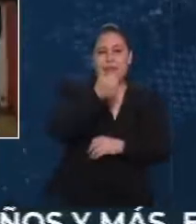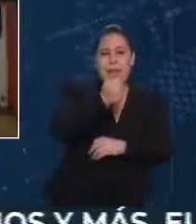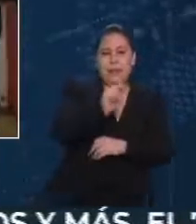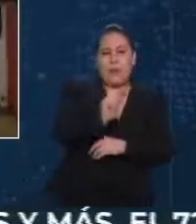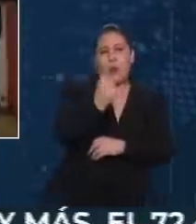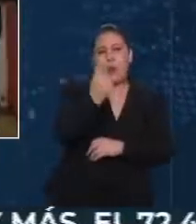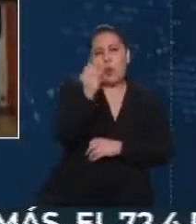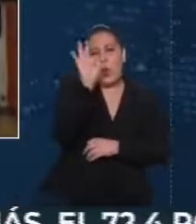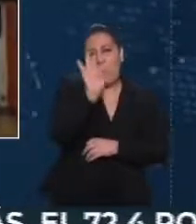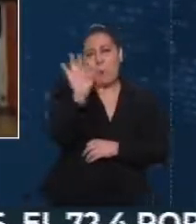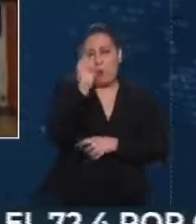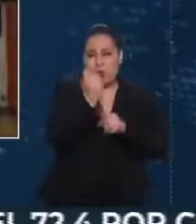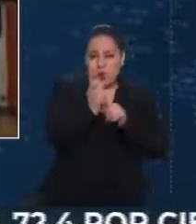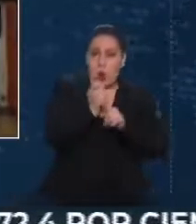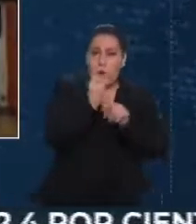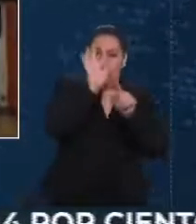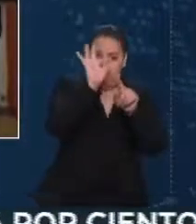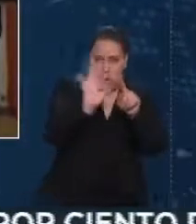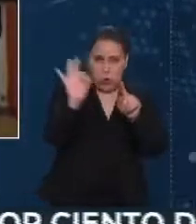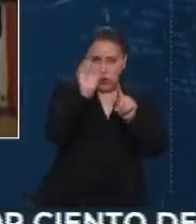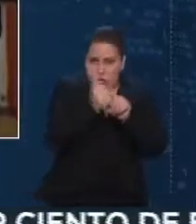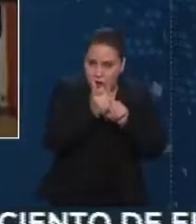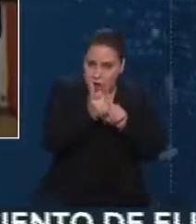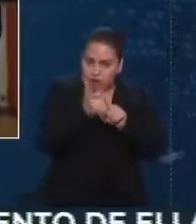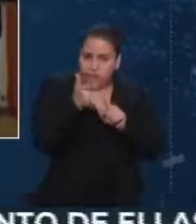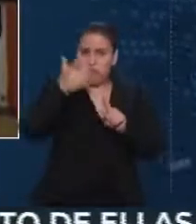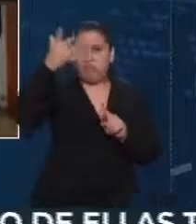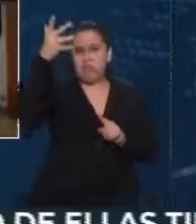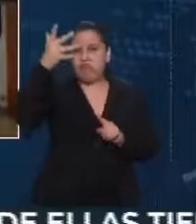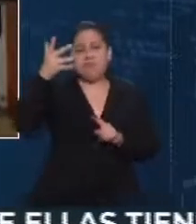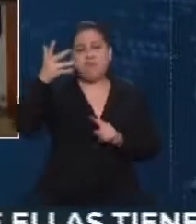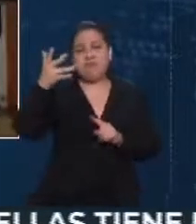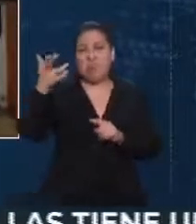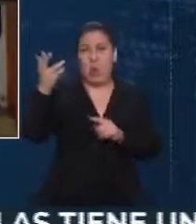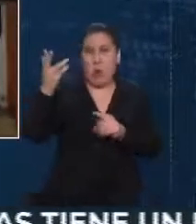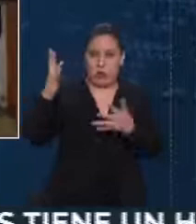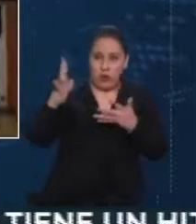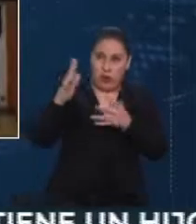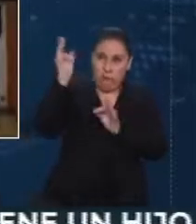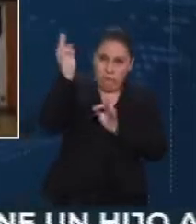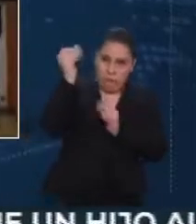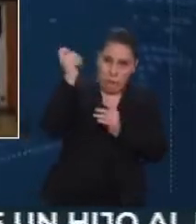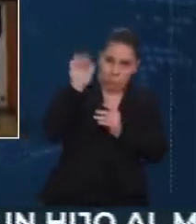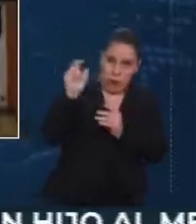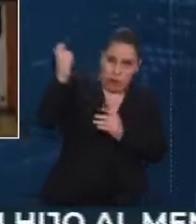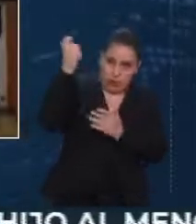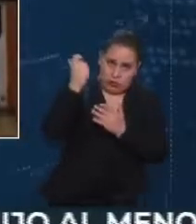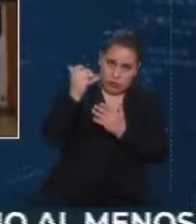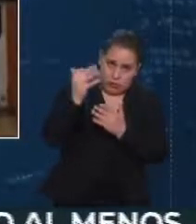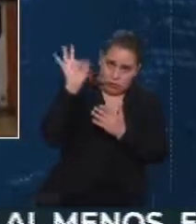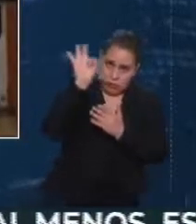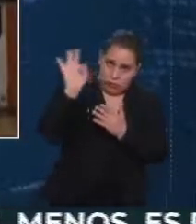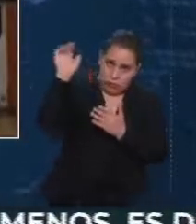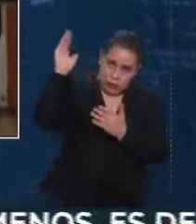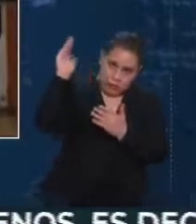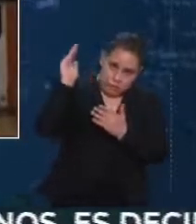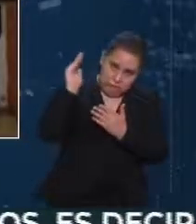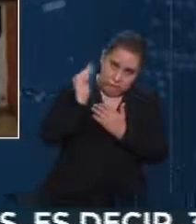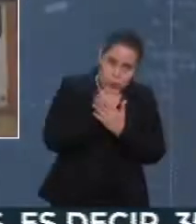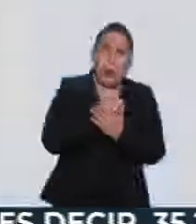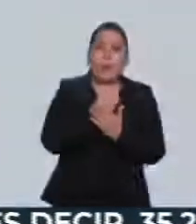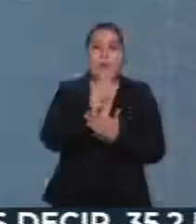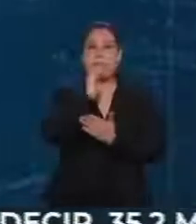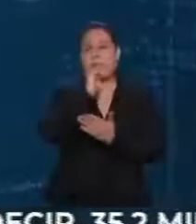6.1% anual no se va a revertir en los siguientes meses, porque una vez que la inflación volátil se vaya diluyendo, pues